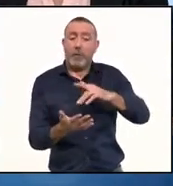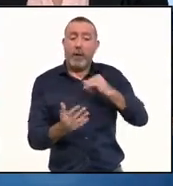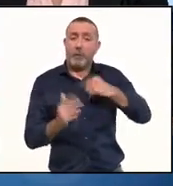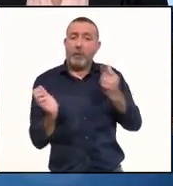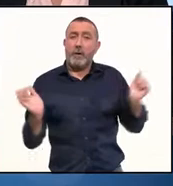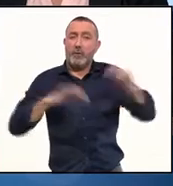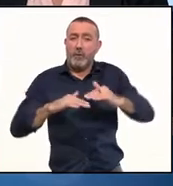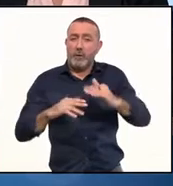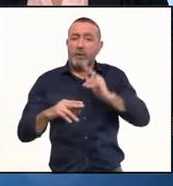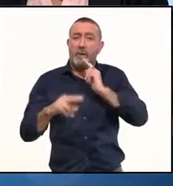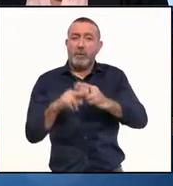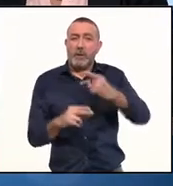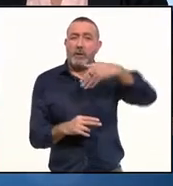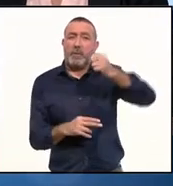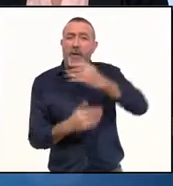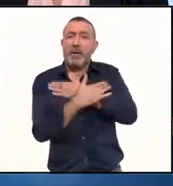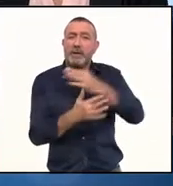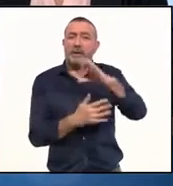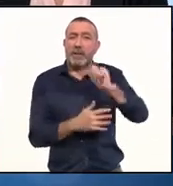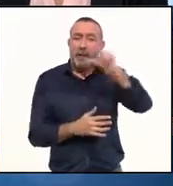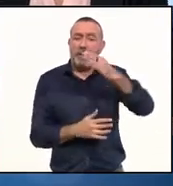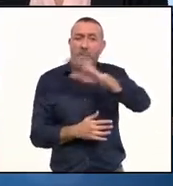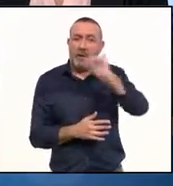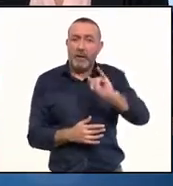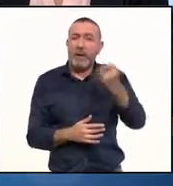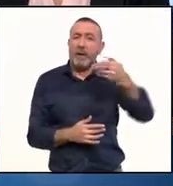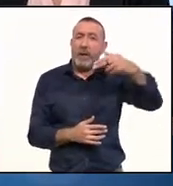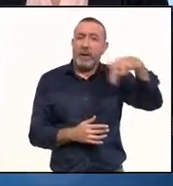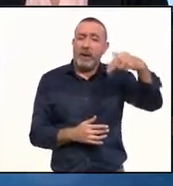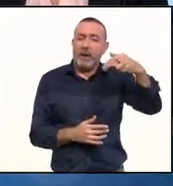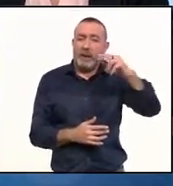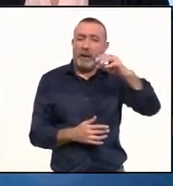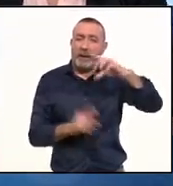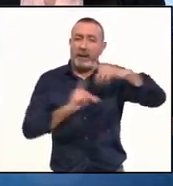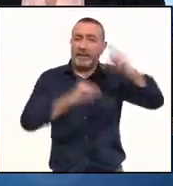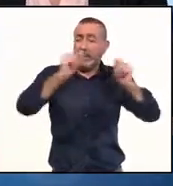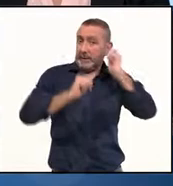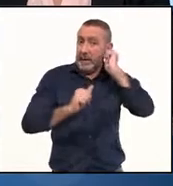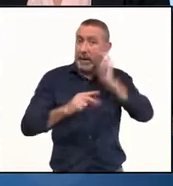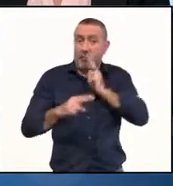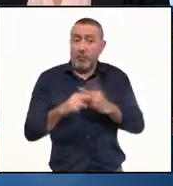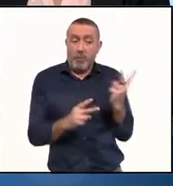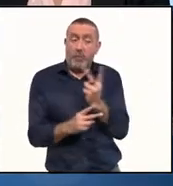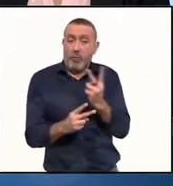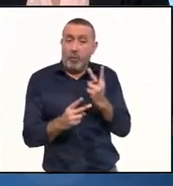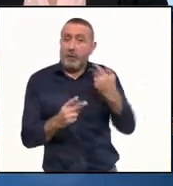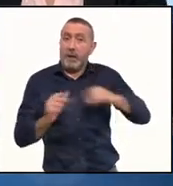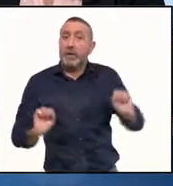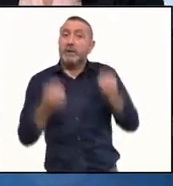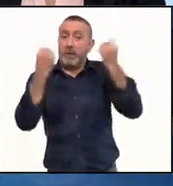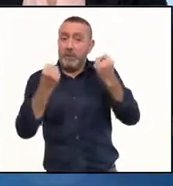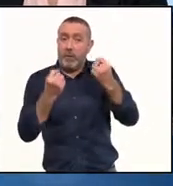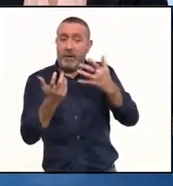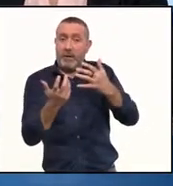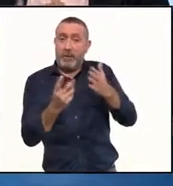anabella estévez y maría isabel pérez las menciones porque son dos mujeres extraordinarias que decían por ejemplo no habléis sólo de